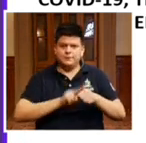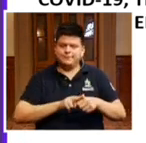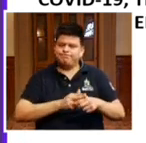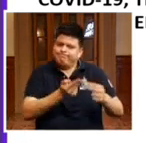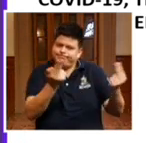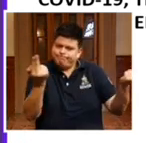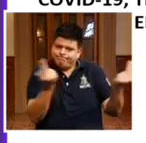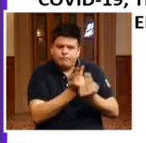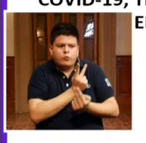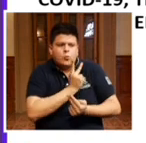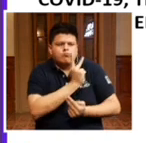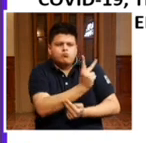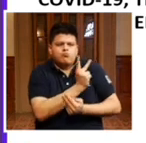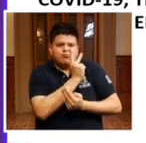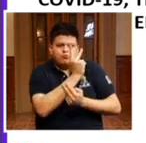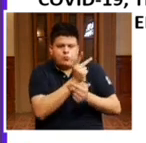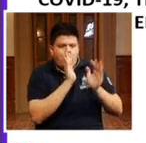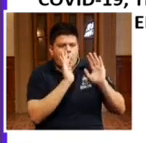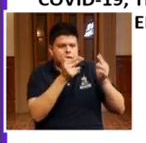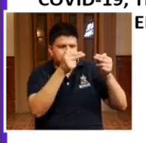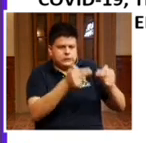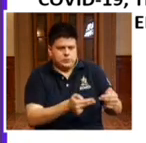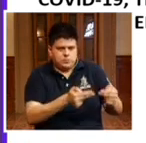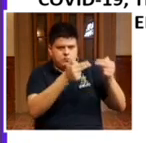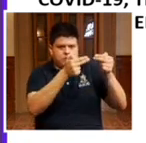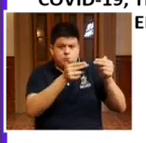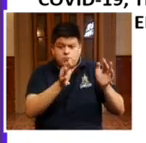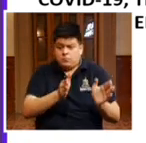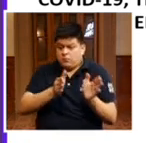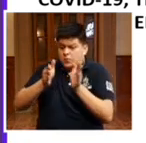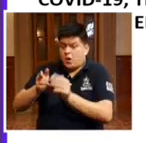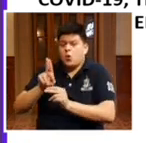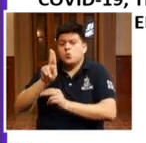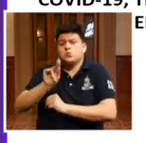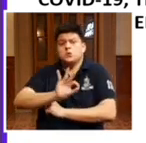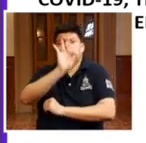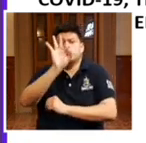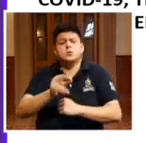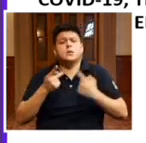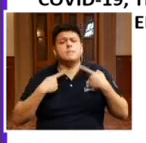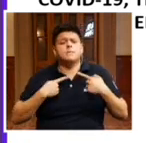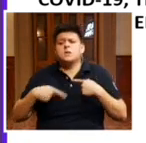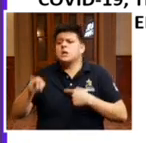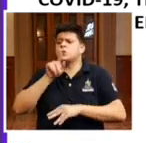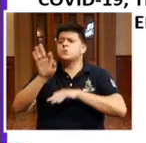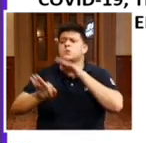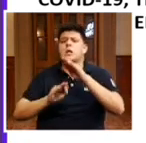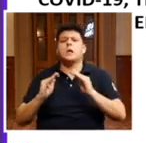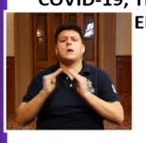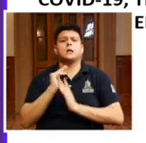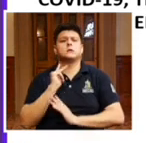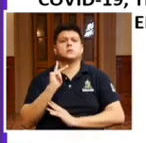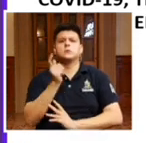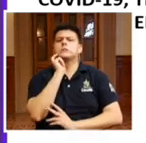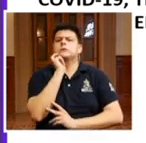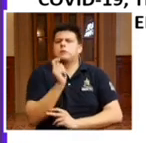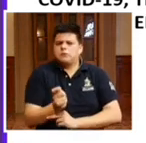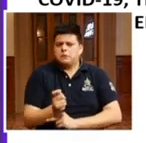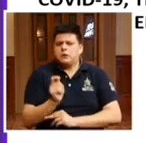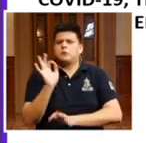necesidades clínicas y médicas, y el 80% está llevando su tratamiento en casa, es decir, un